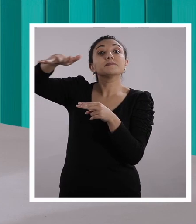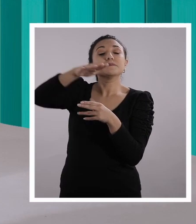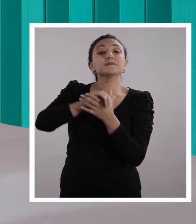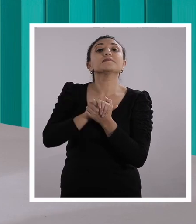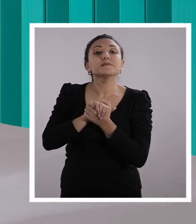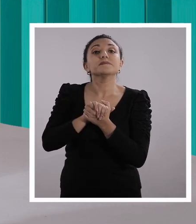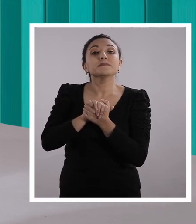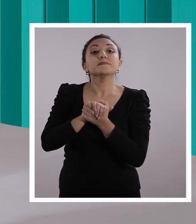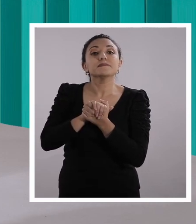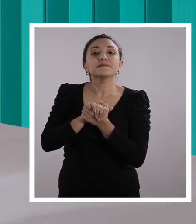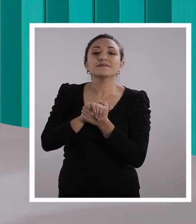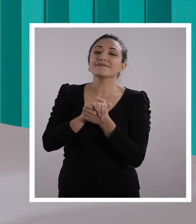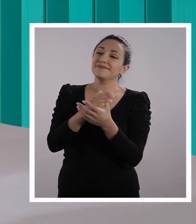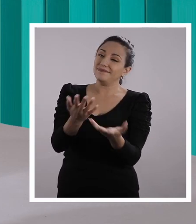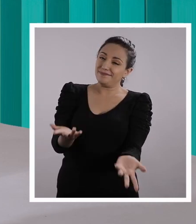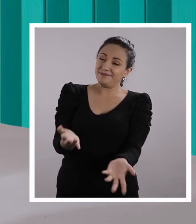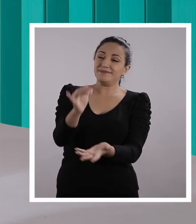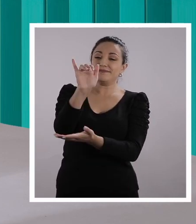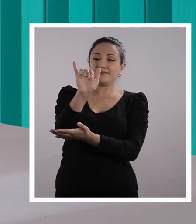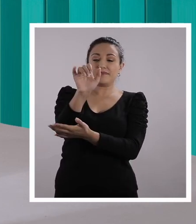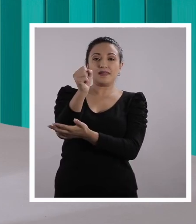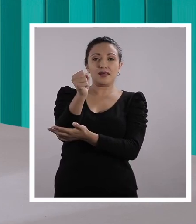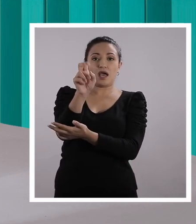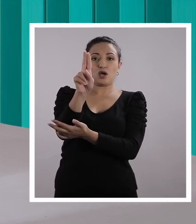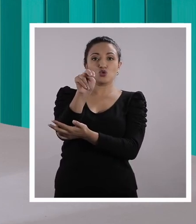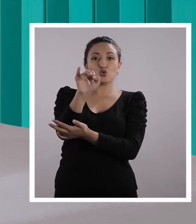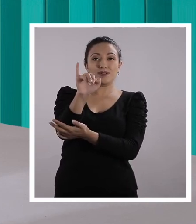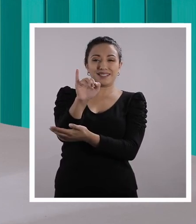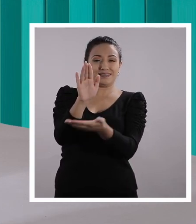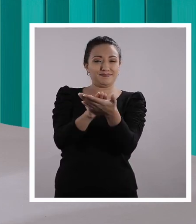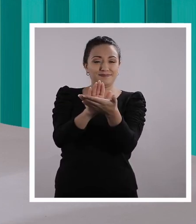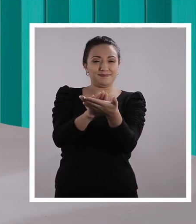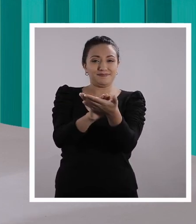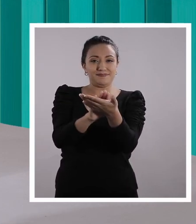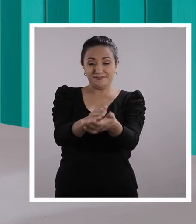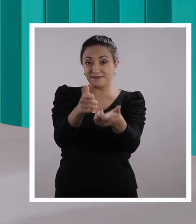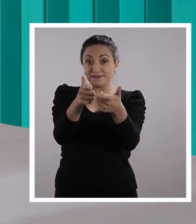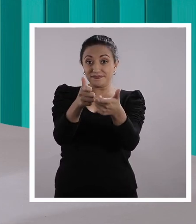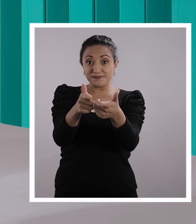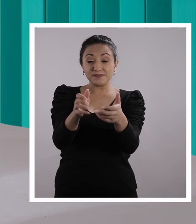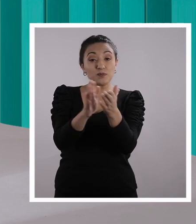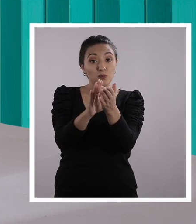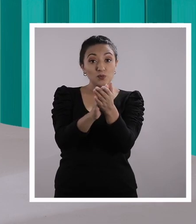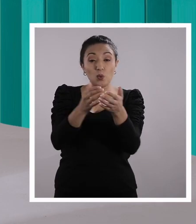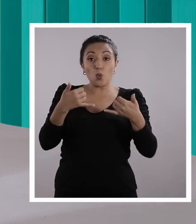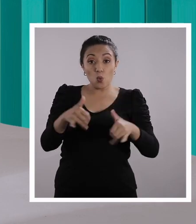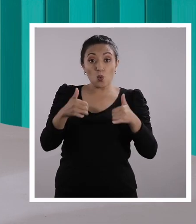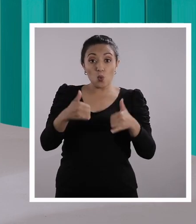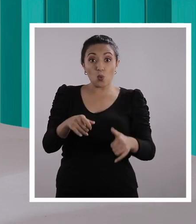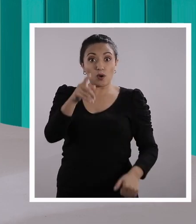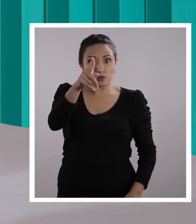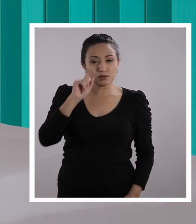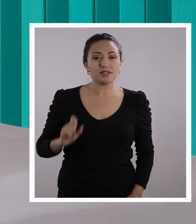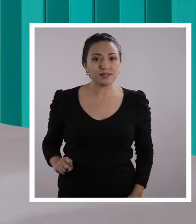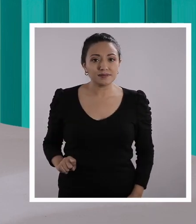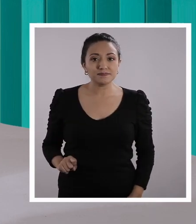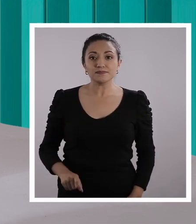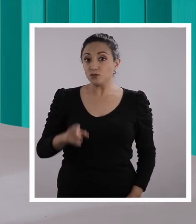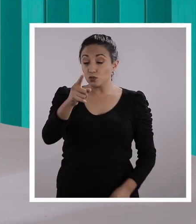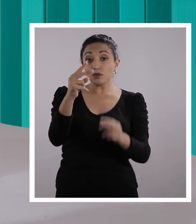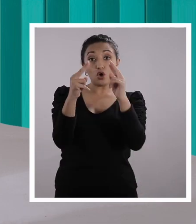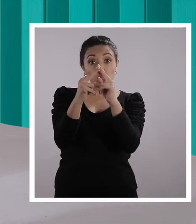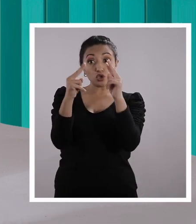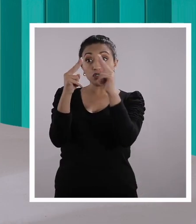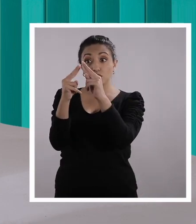estoy hablando del yasuní muy bien chicos genial super bien este juego